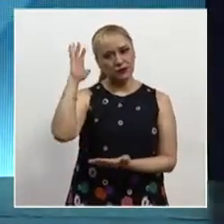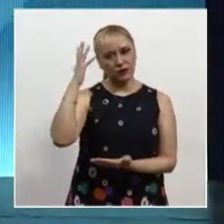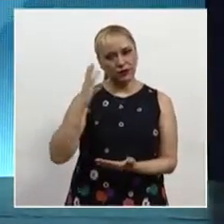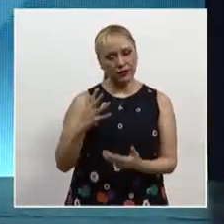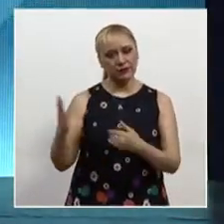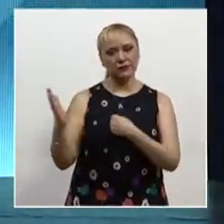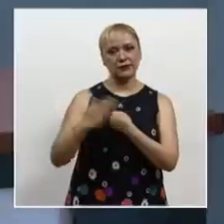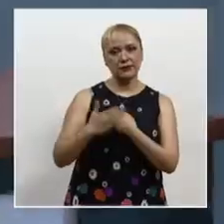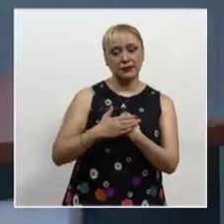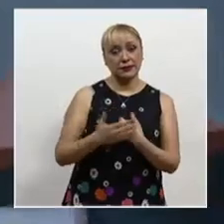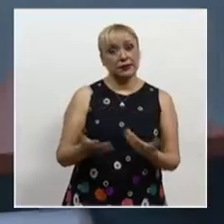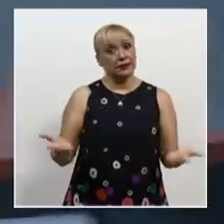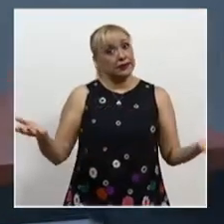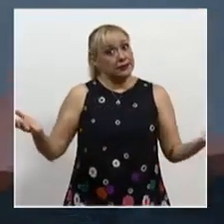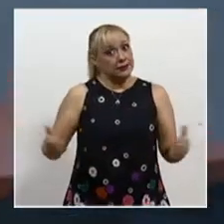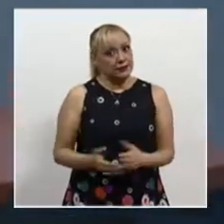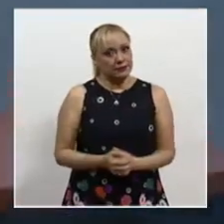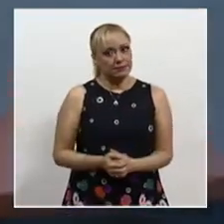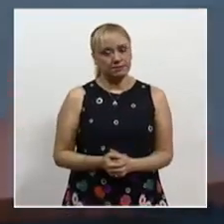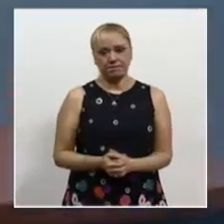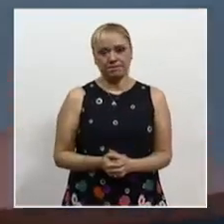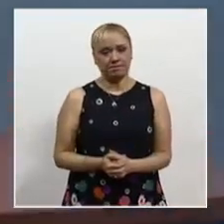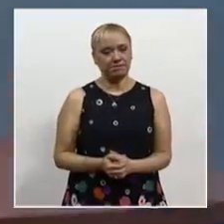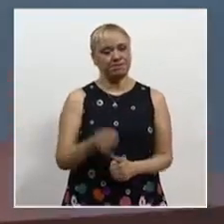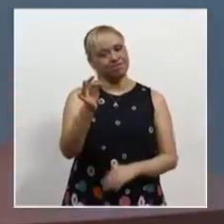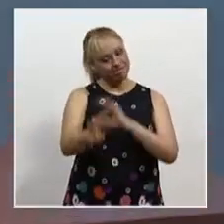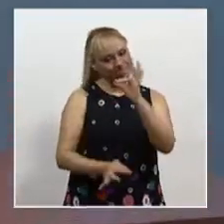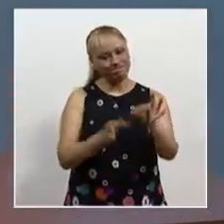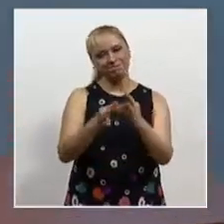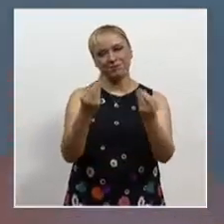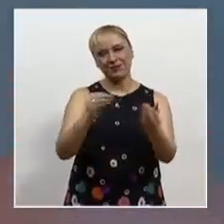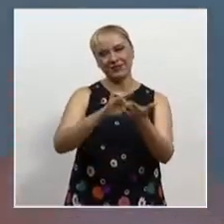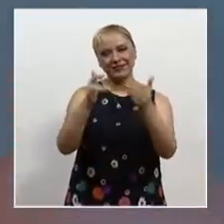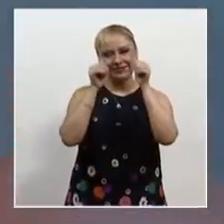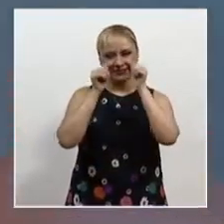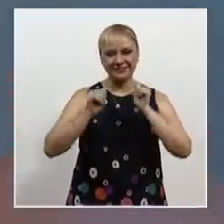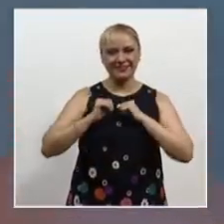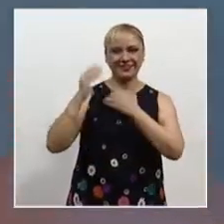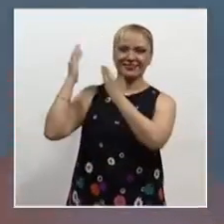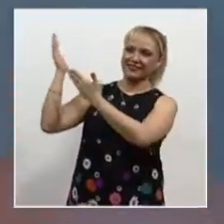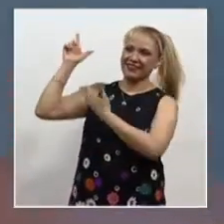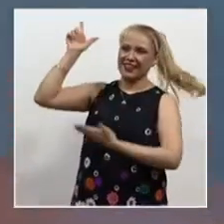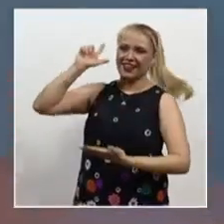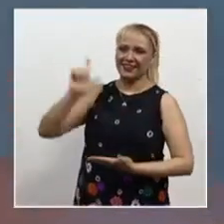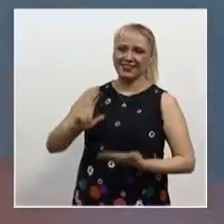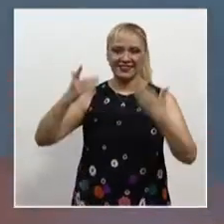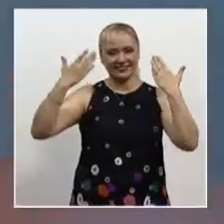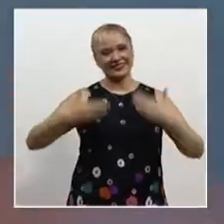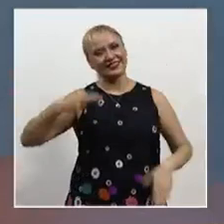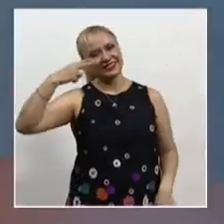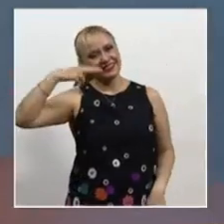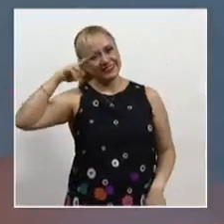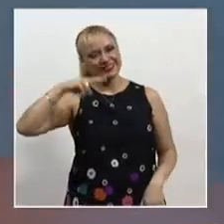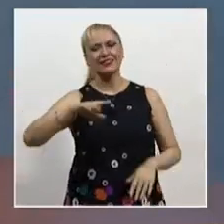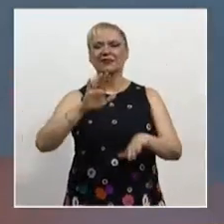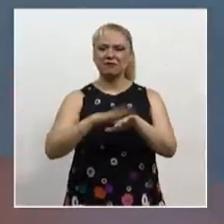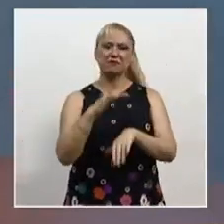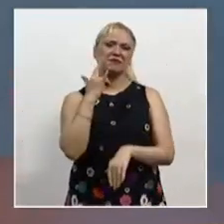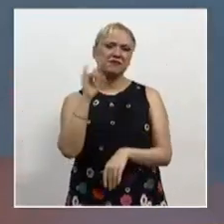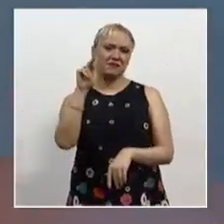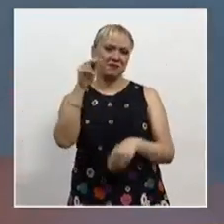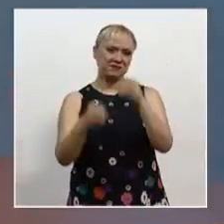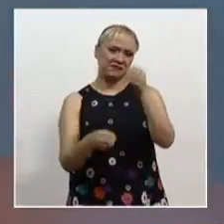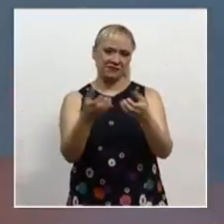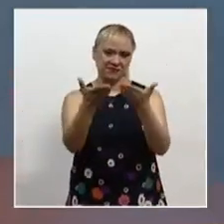por tu reporte y bueno, de esta manera concluimos esta emisión. Soy Laura Murillo y le invito a mantenerse en la señal del canal del Poder Judicial de la